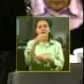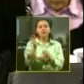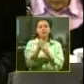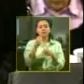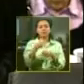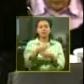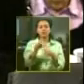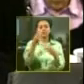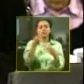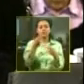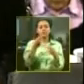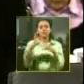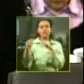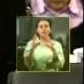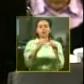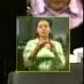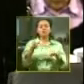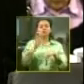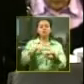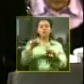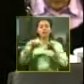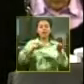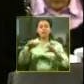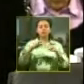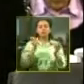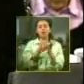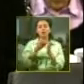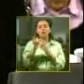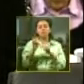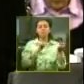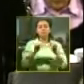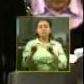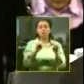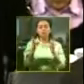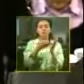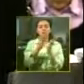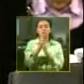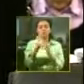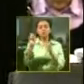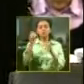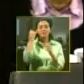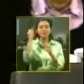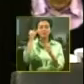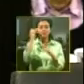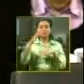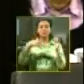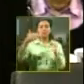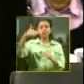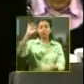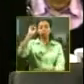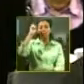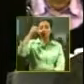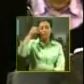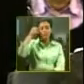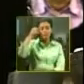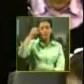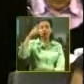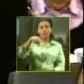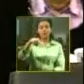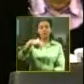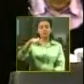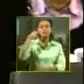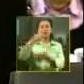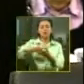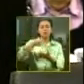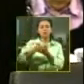hace referencia a esa acción, a los métodos, a los medios, a las iniciativas que tome el Estado en esta lucha por